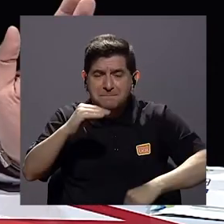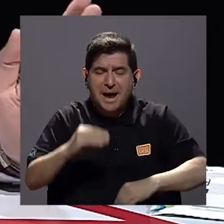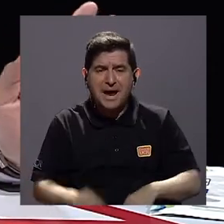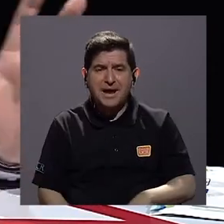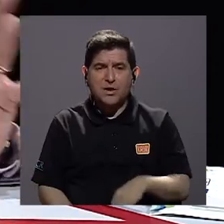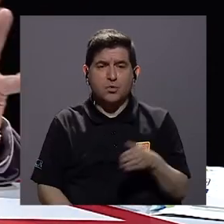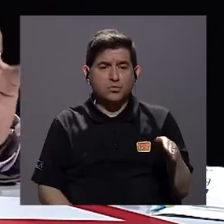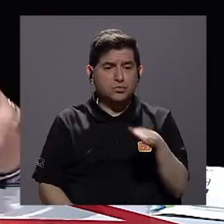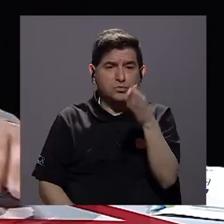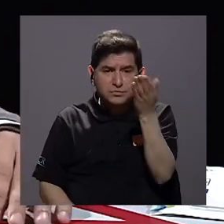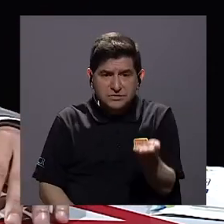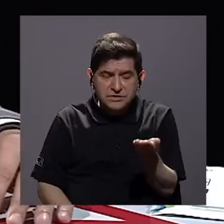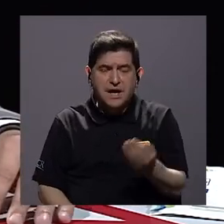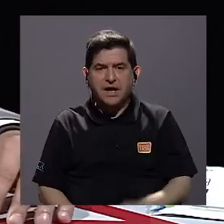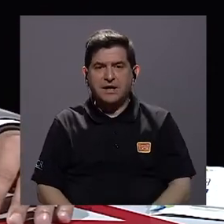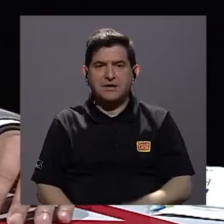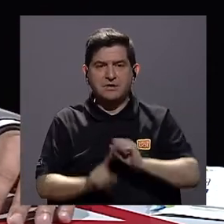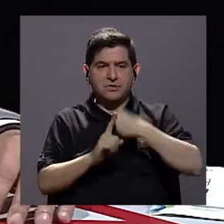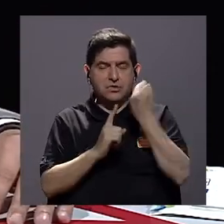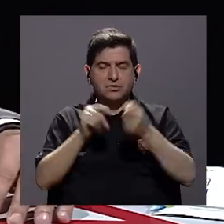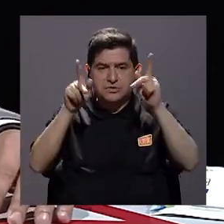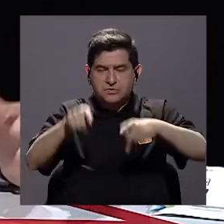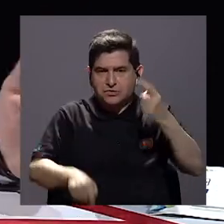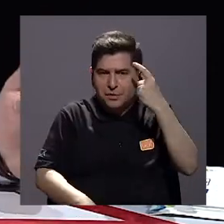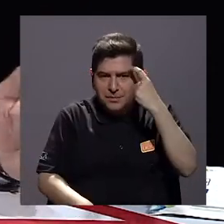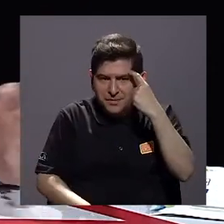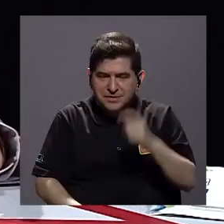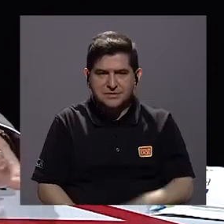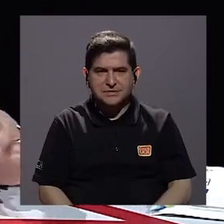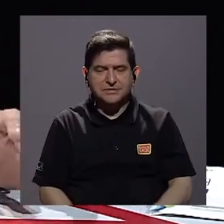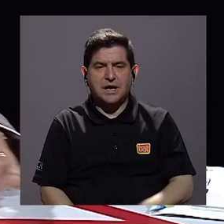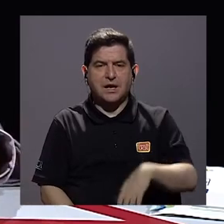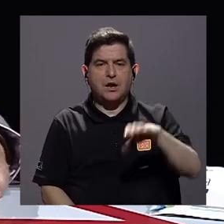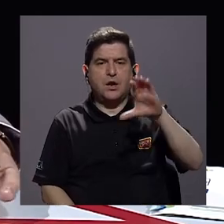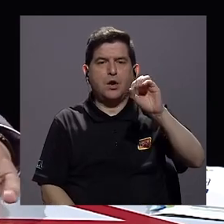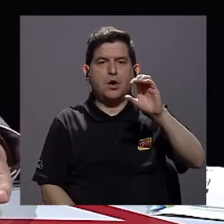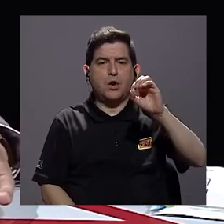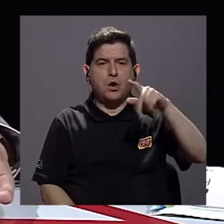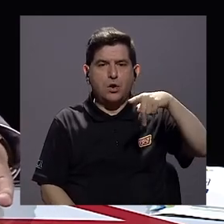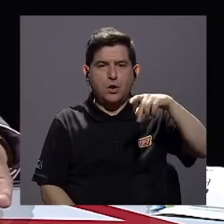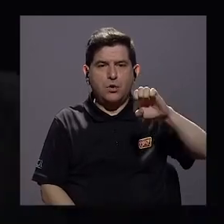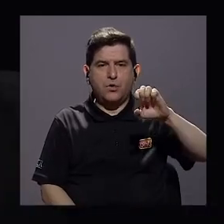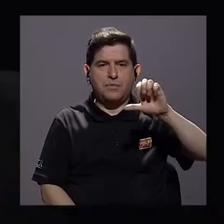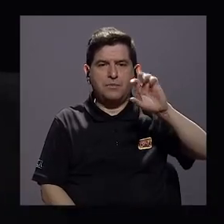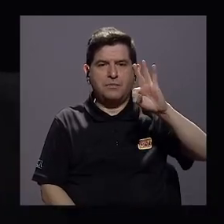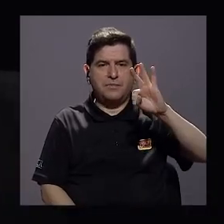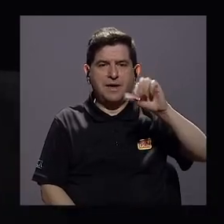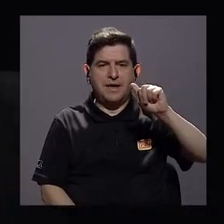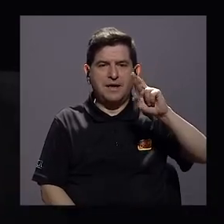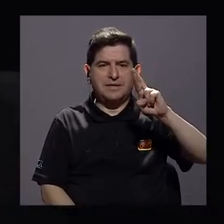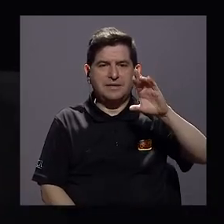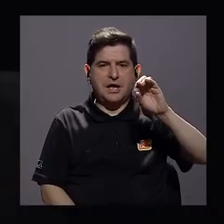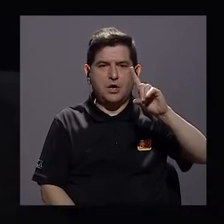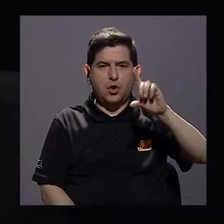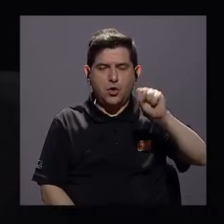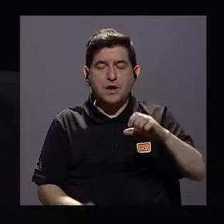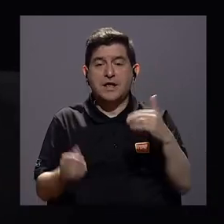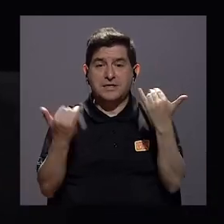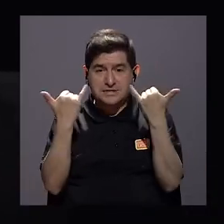le ponemos tal vez un punto de referencia a la audiencia. Copetárcoles ya pudo abrir otra vez, pero 35